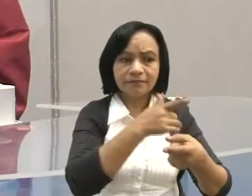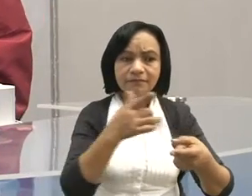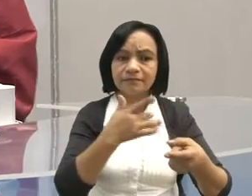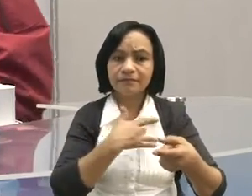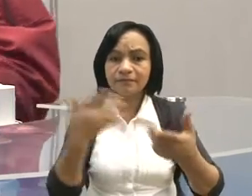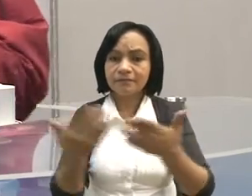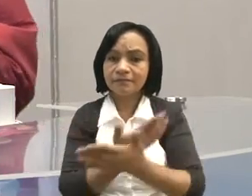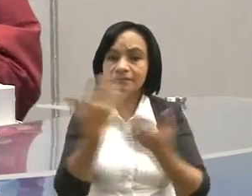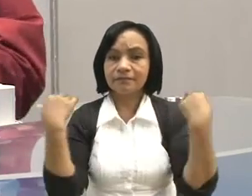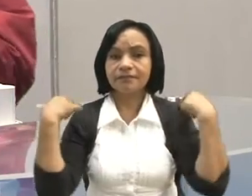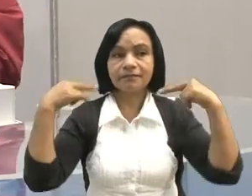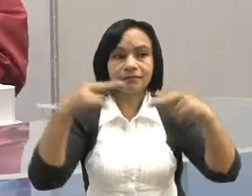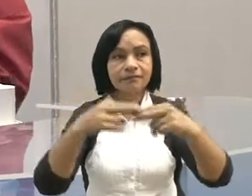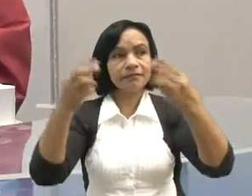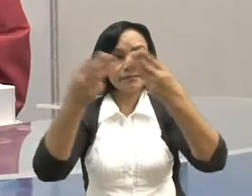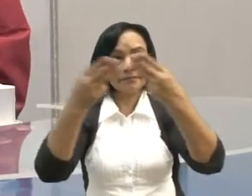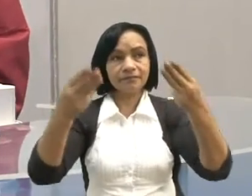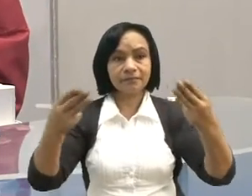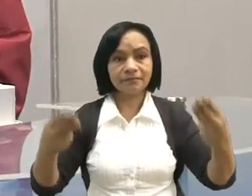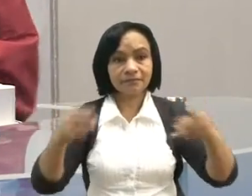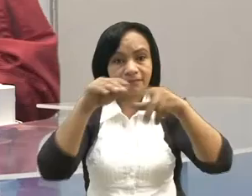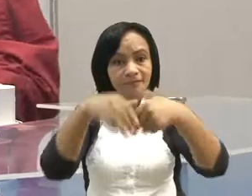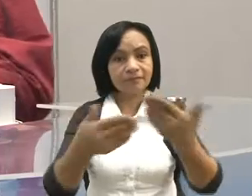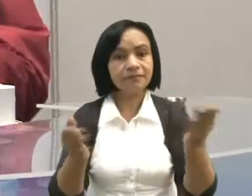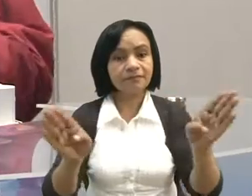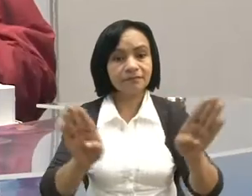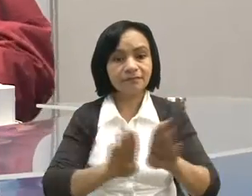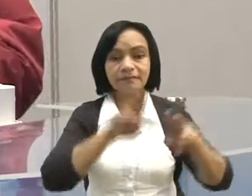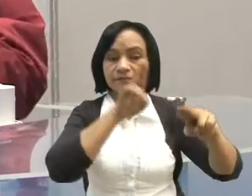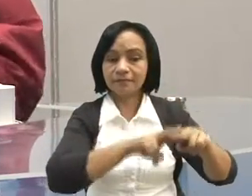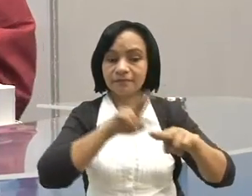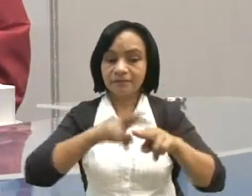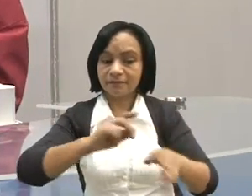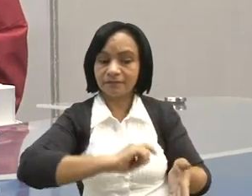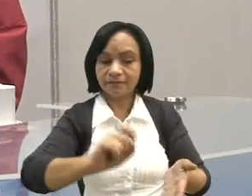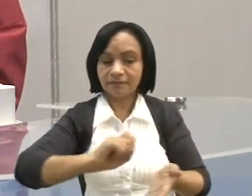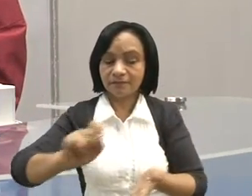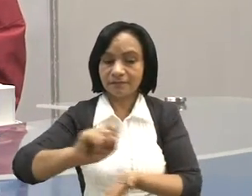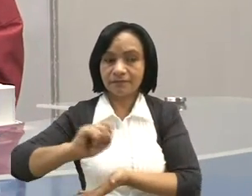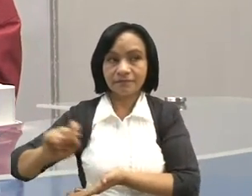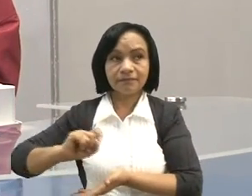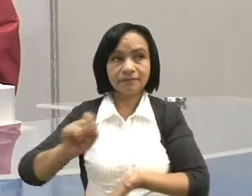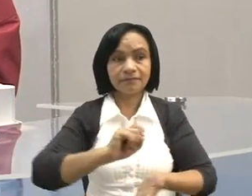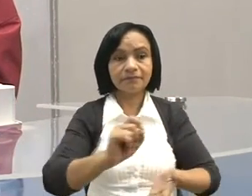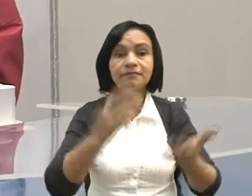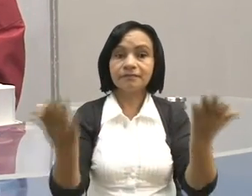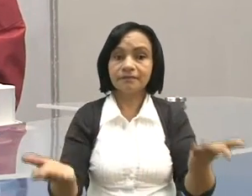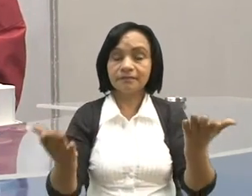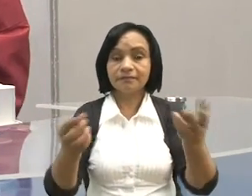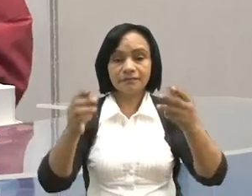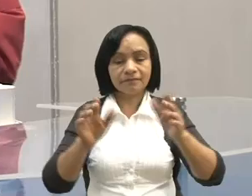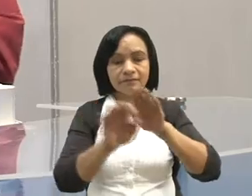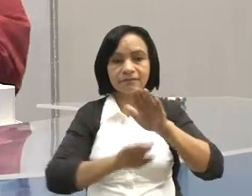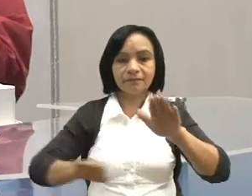requerimiento de nuevas plazas, de materiales, de aulas, de pupitre, todo lo que significa el crecimiento de la